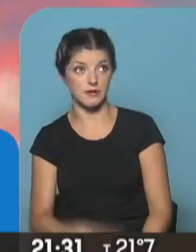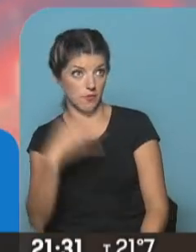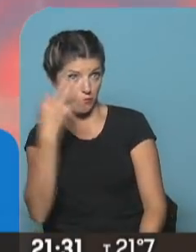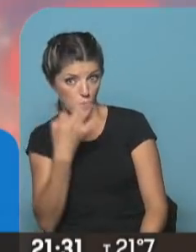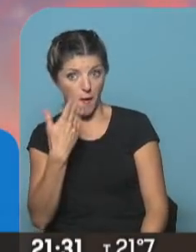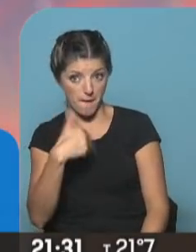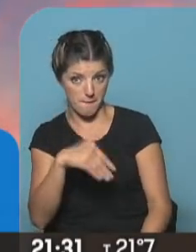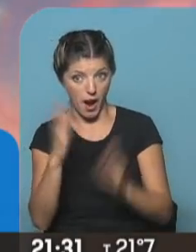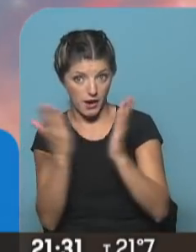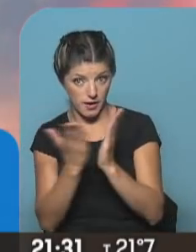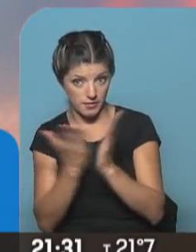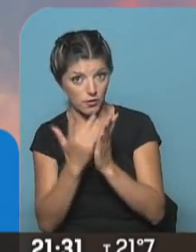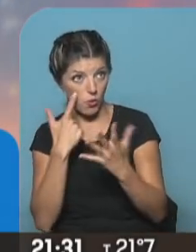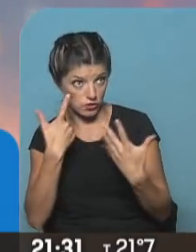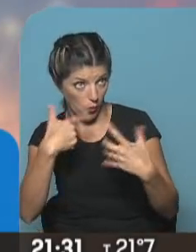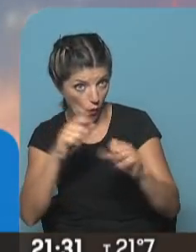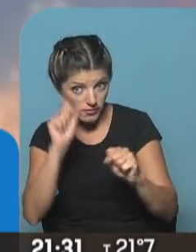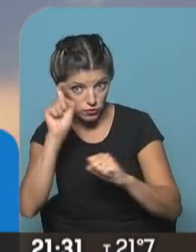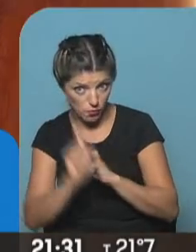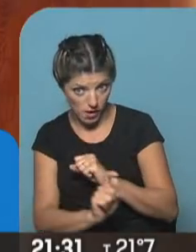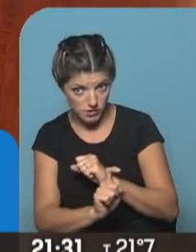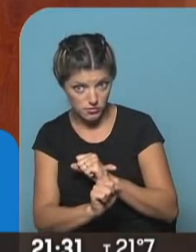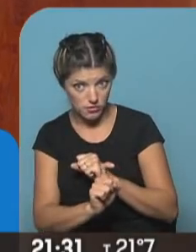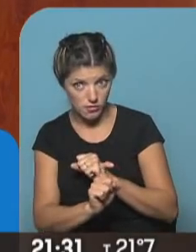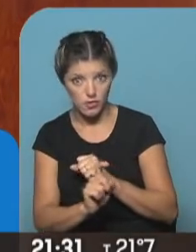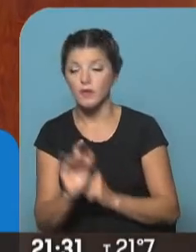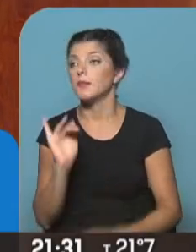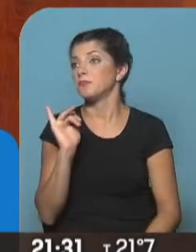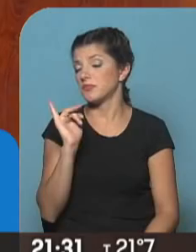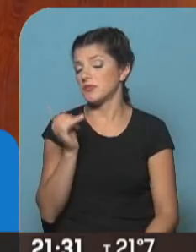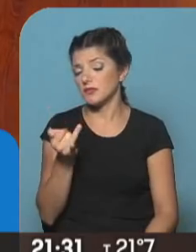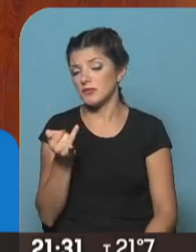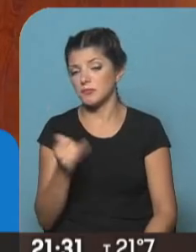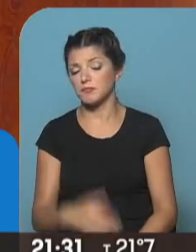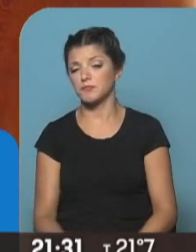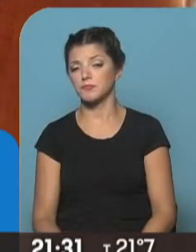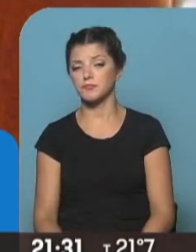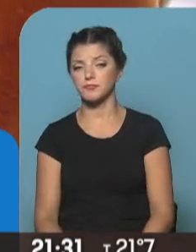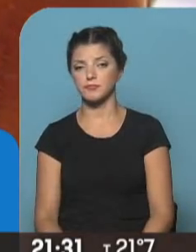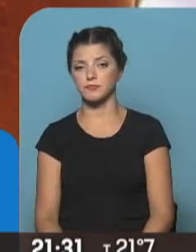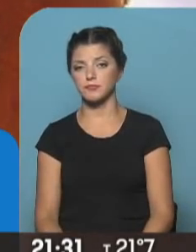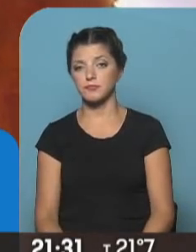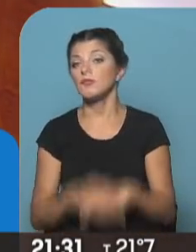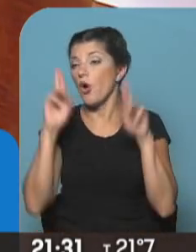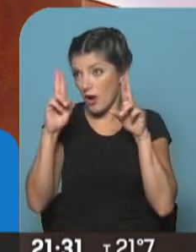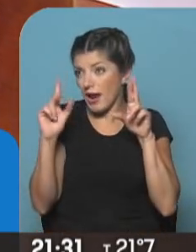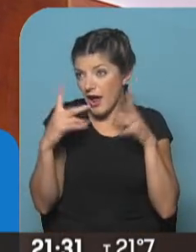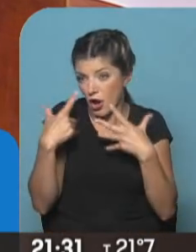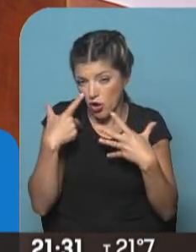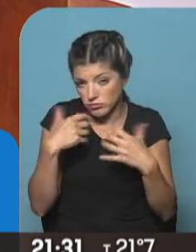un análisis después de que se encuentre el submarino en ese sentido. Seguramente, ojalá podamos